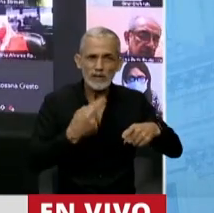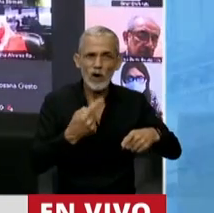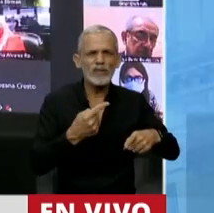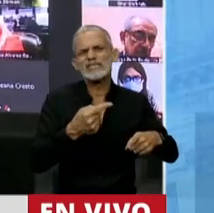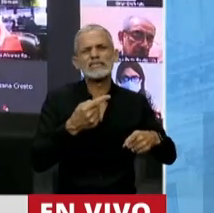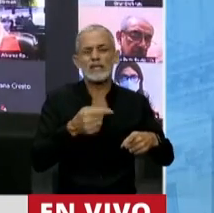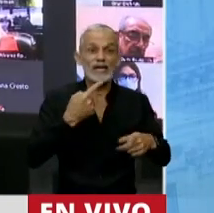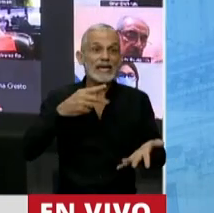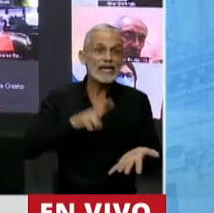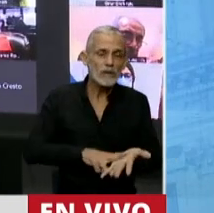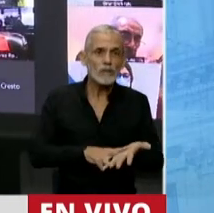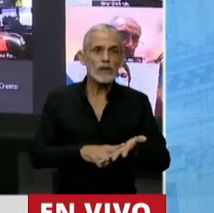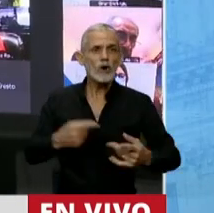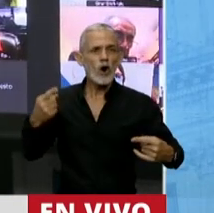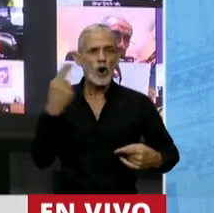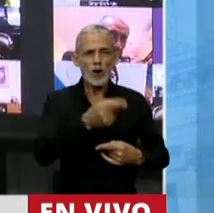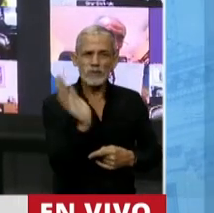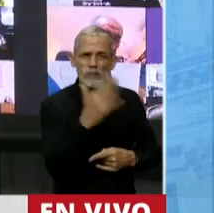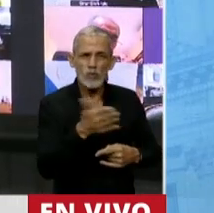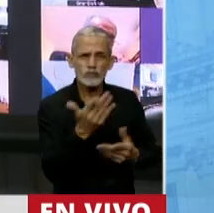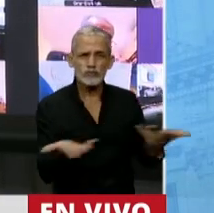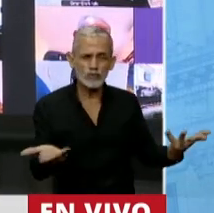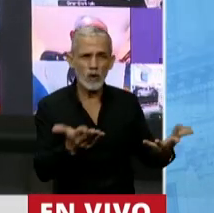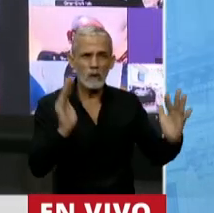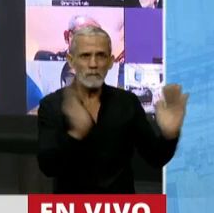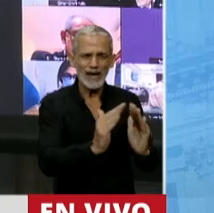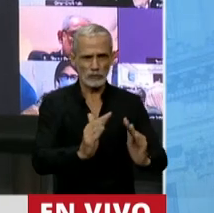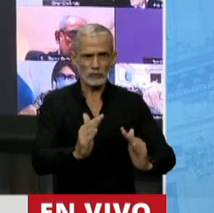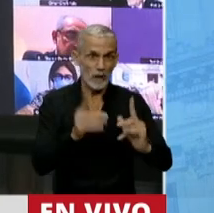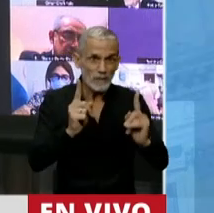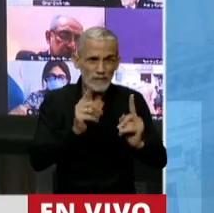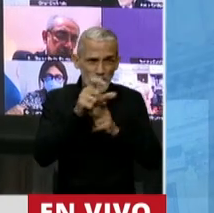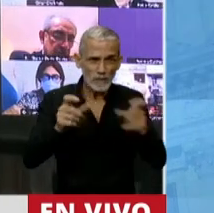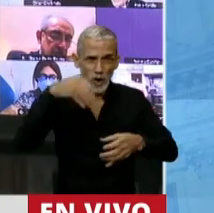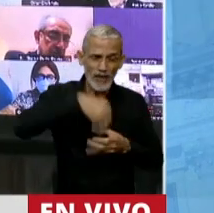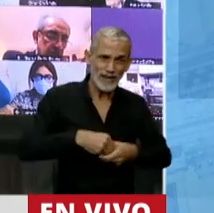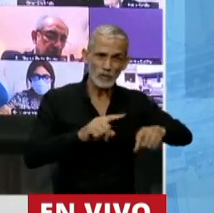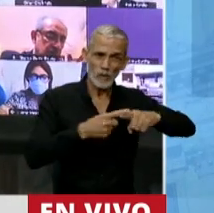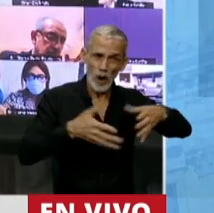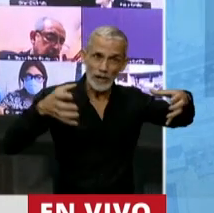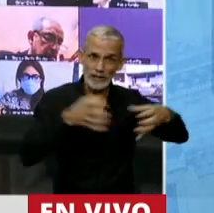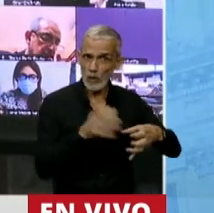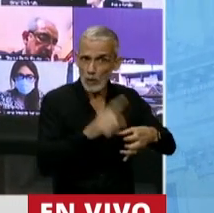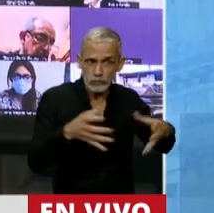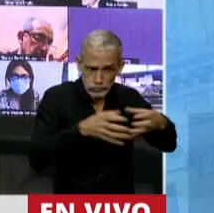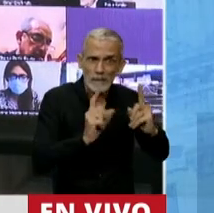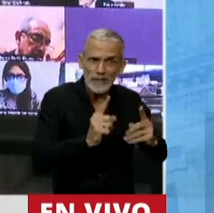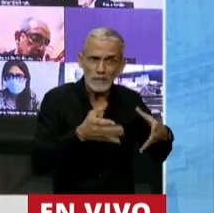señores, esto es un impuesto antiproducción, se lo dice gente de su propio